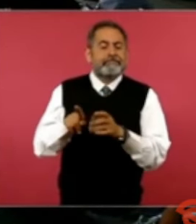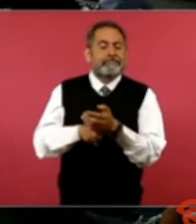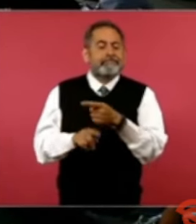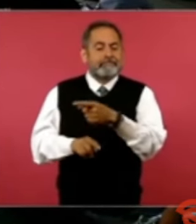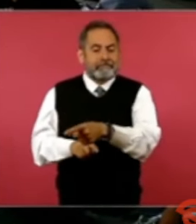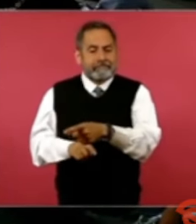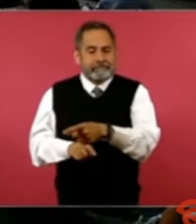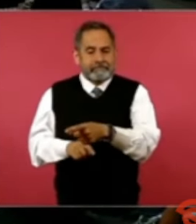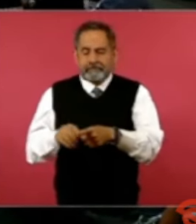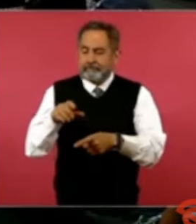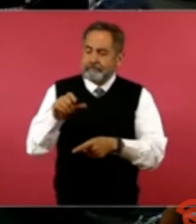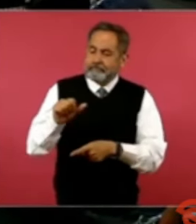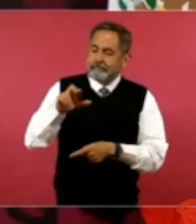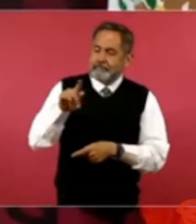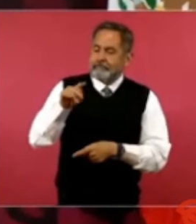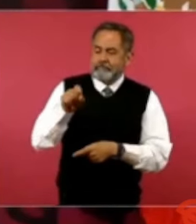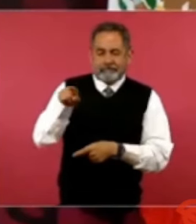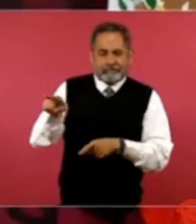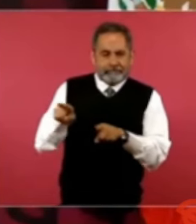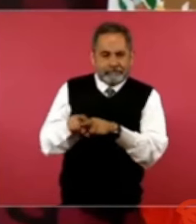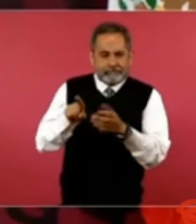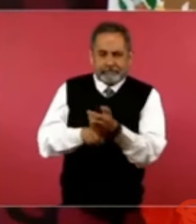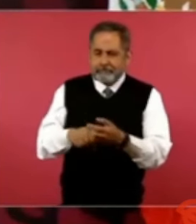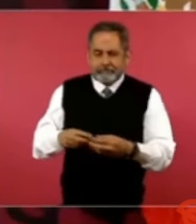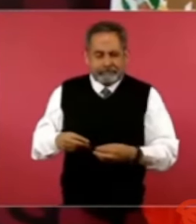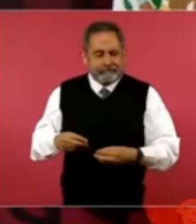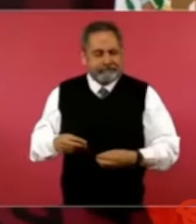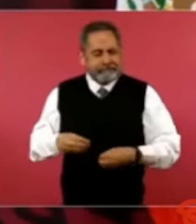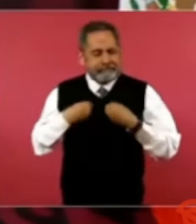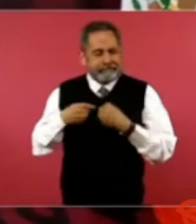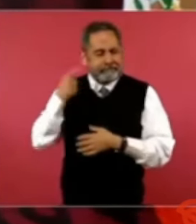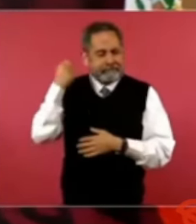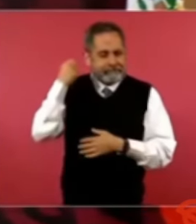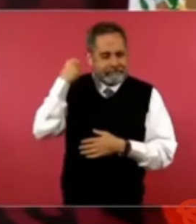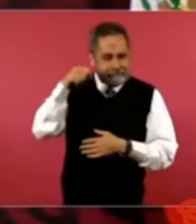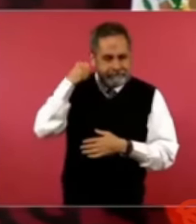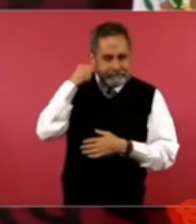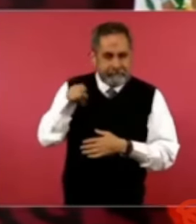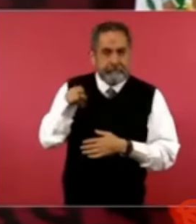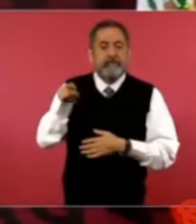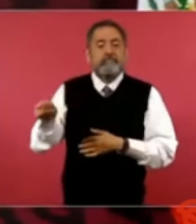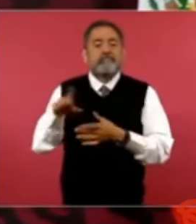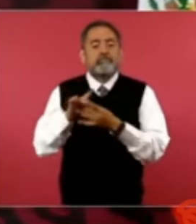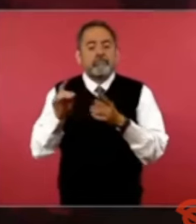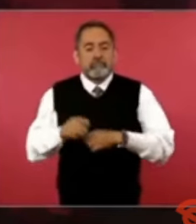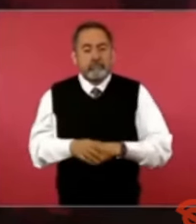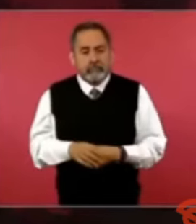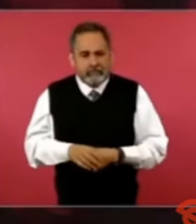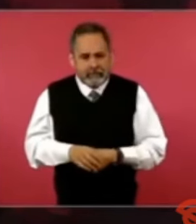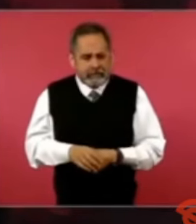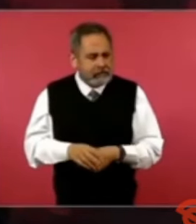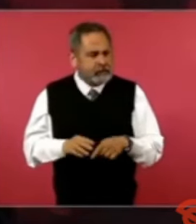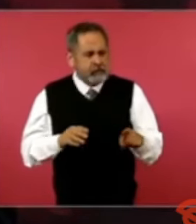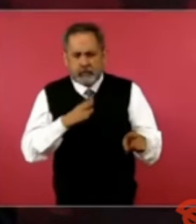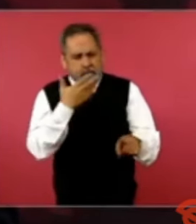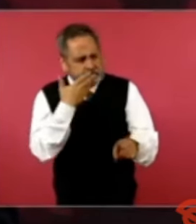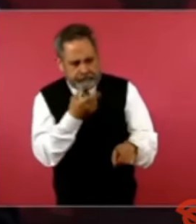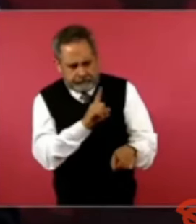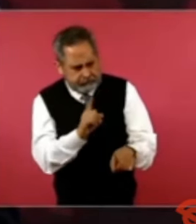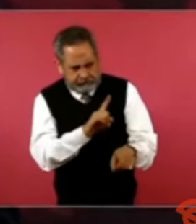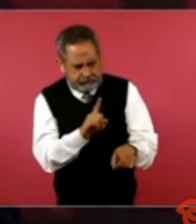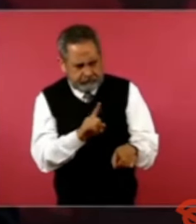carmito de allá de mi tierra que decía no está bien pero tampoco está